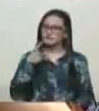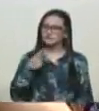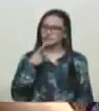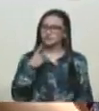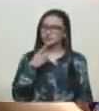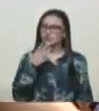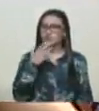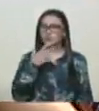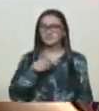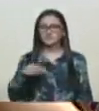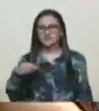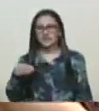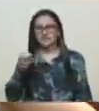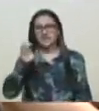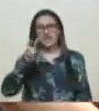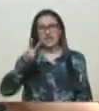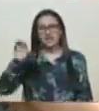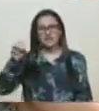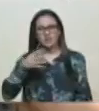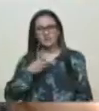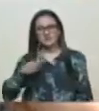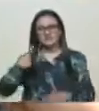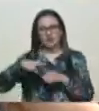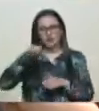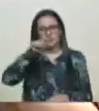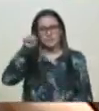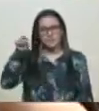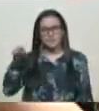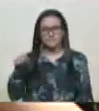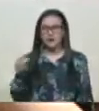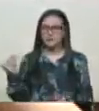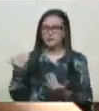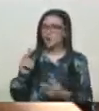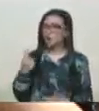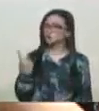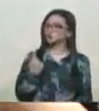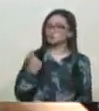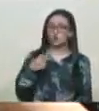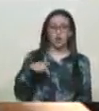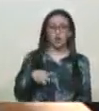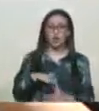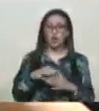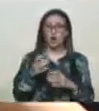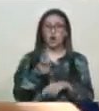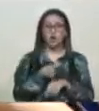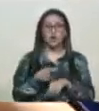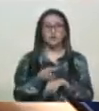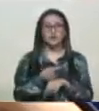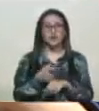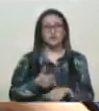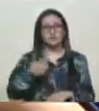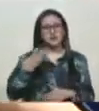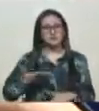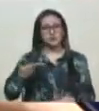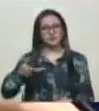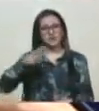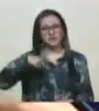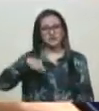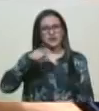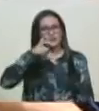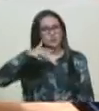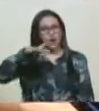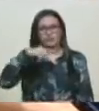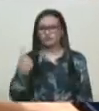Evo Morales, como Daniel Ortega, como el presidente Castro, uno dice, ah bueno, no estamos solos desde el punto de vista de gobierno, pero lo más importante es que no estamos solos desde el punto de vista de